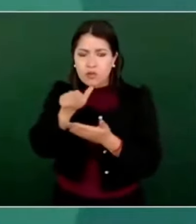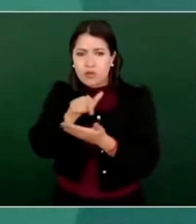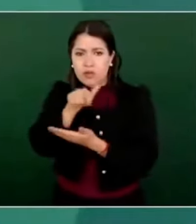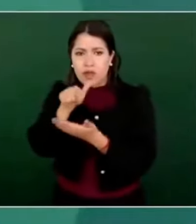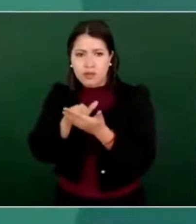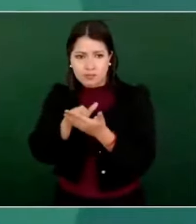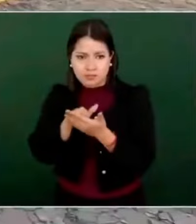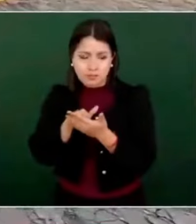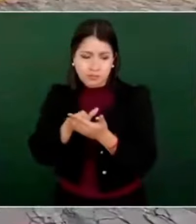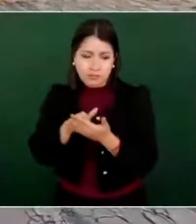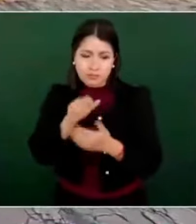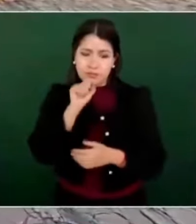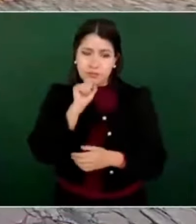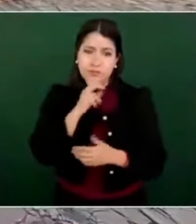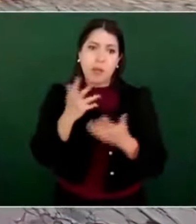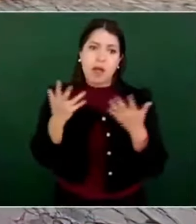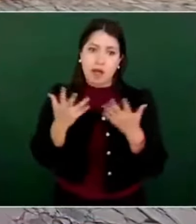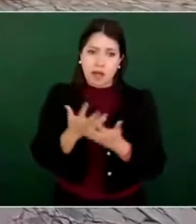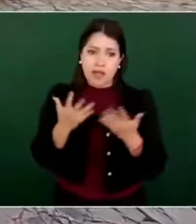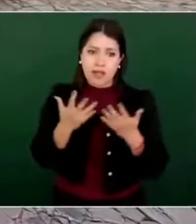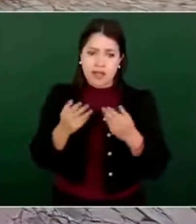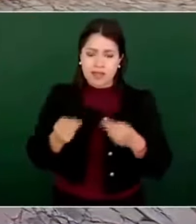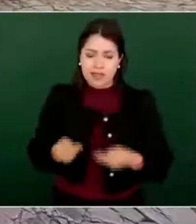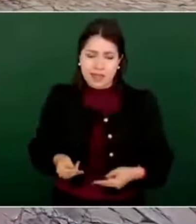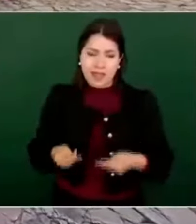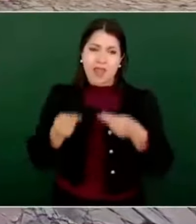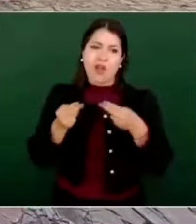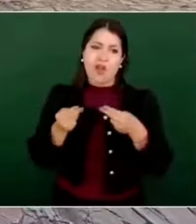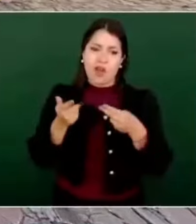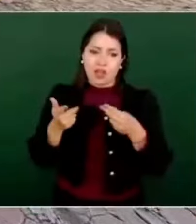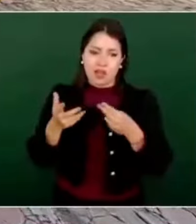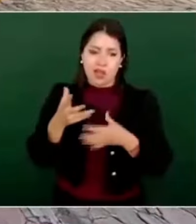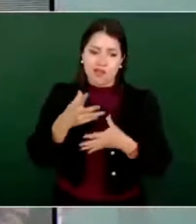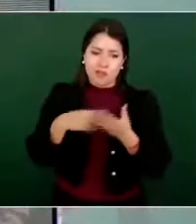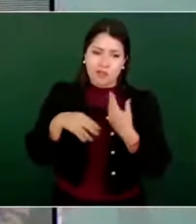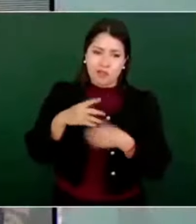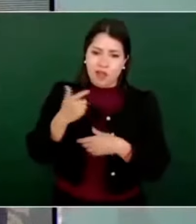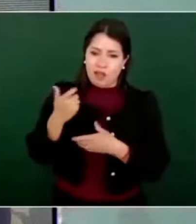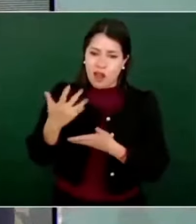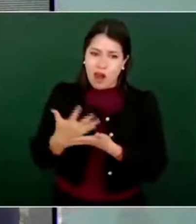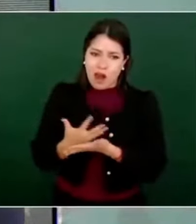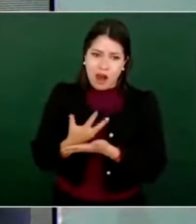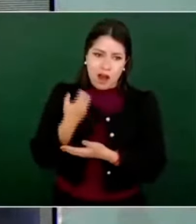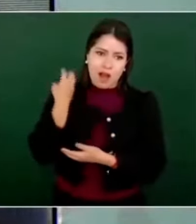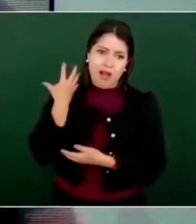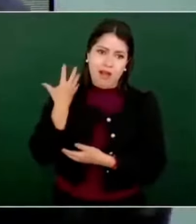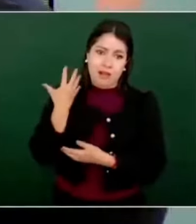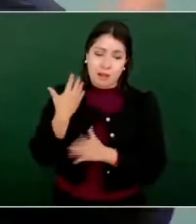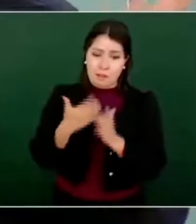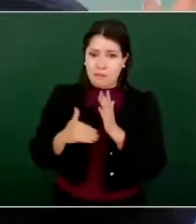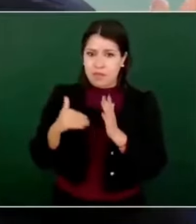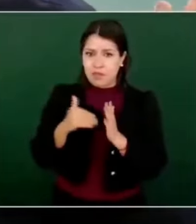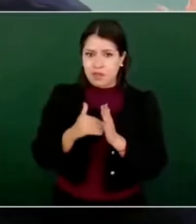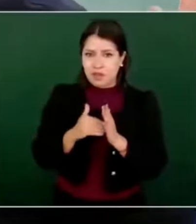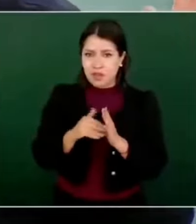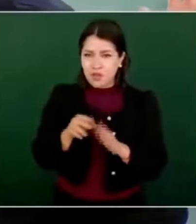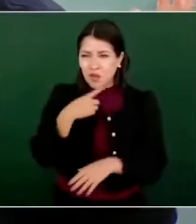y están haciendo negocio millones de pesos yo ni debería